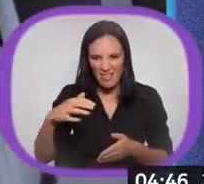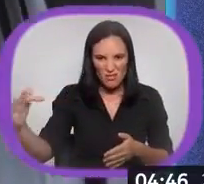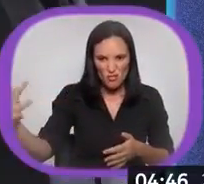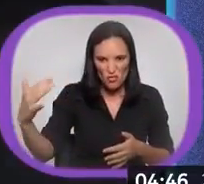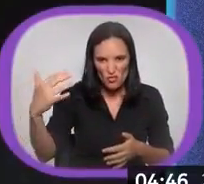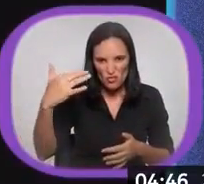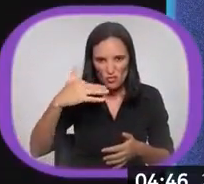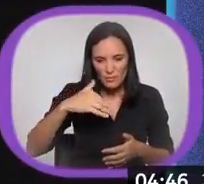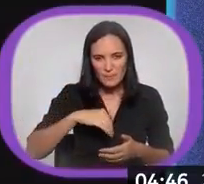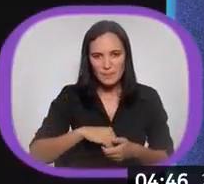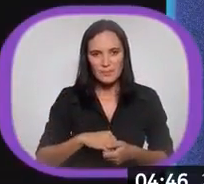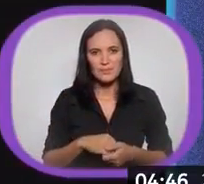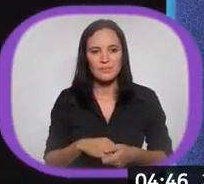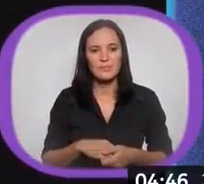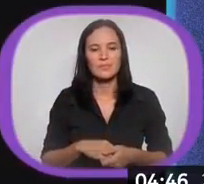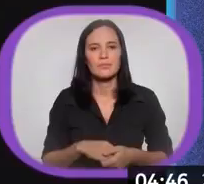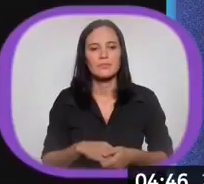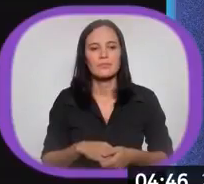aplasto.